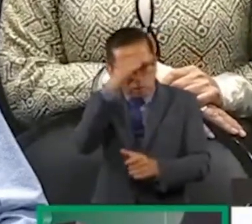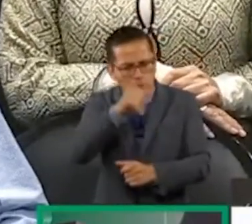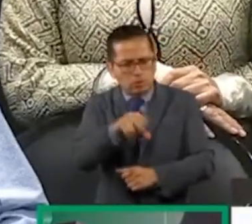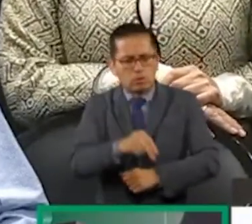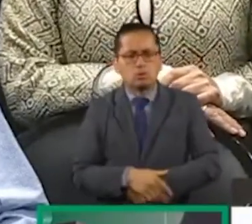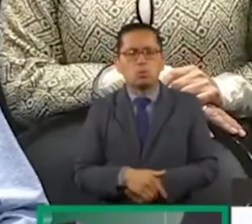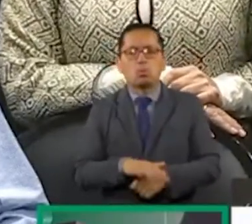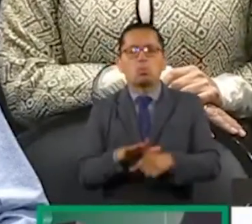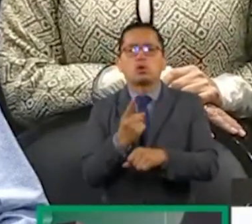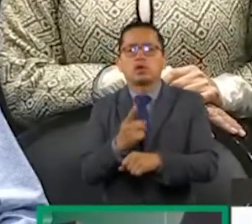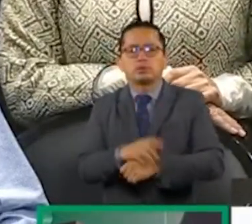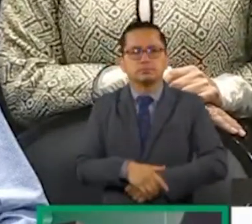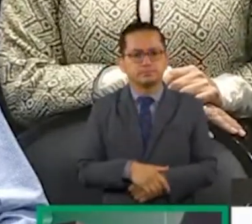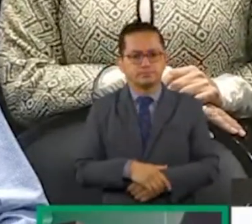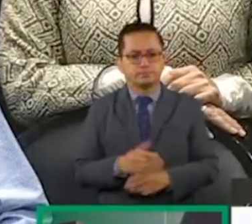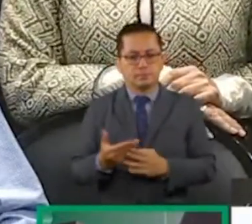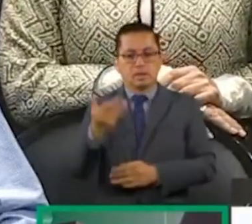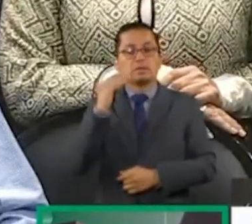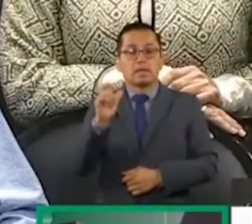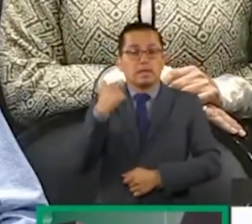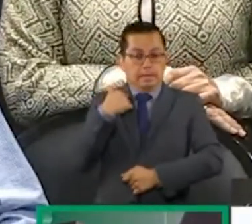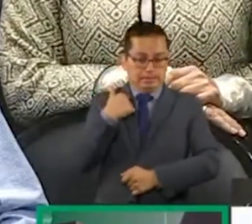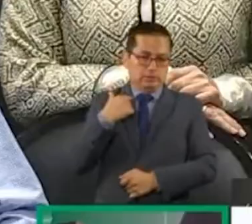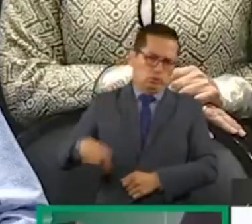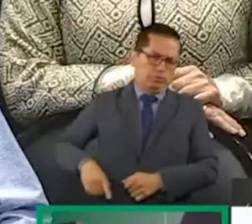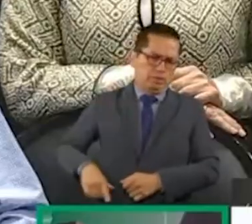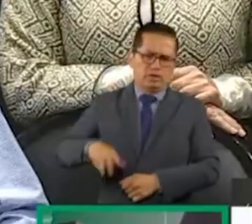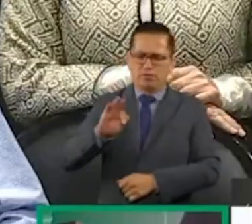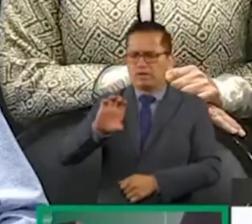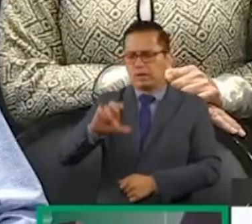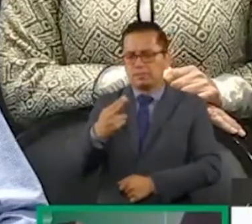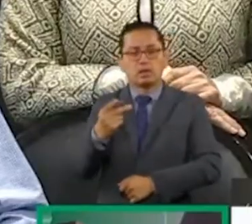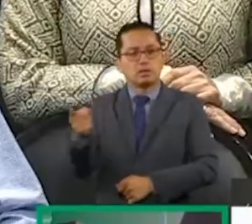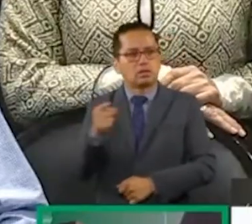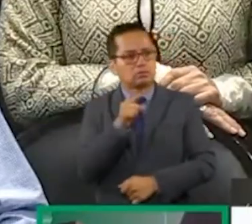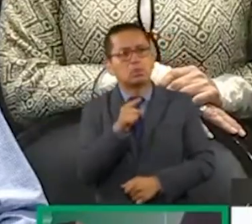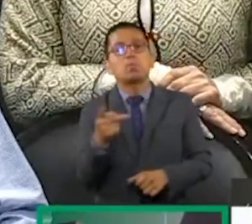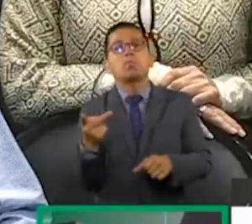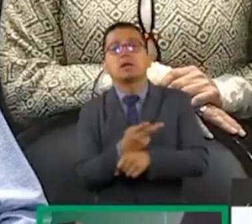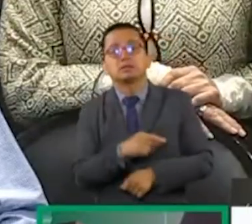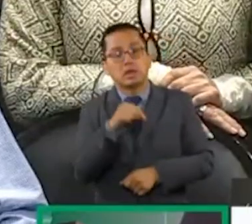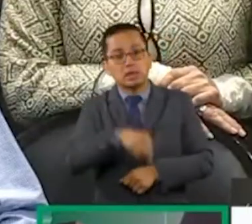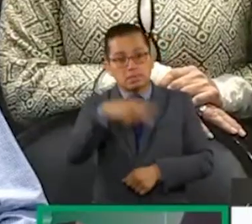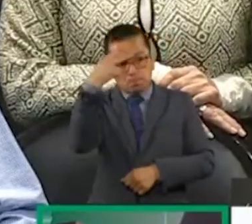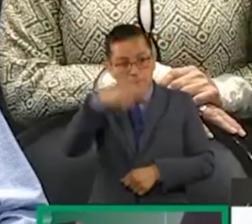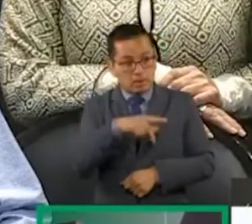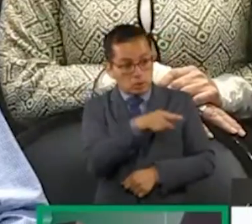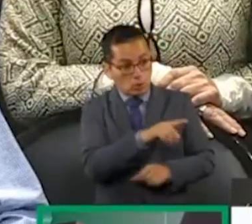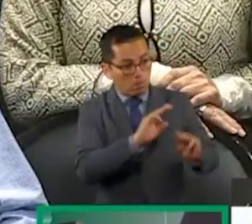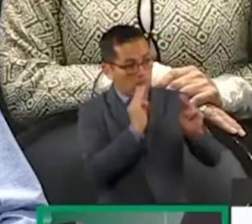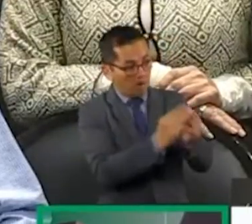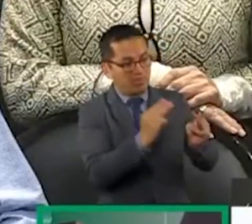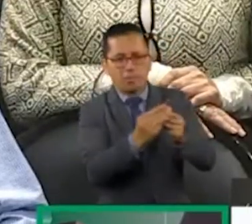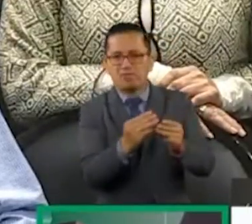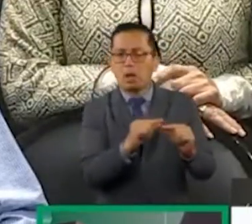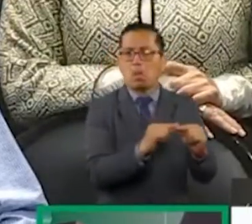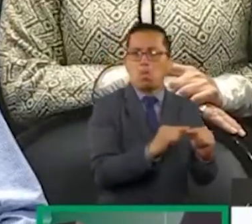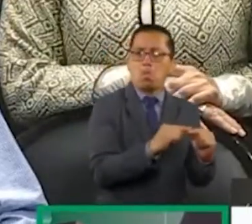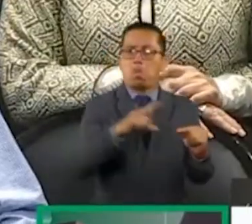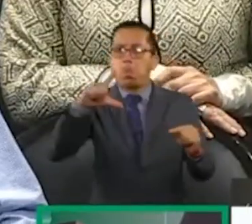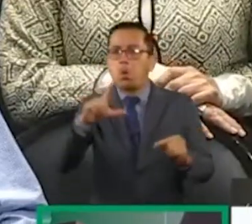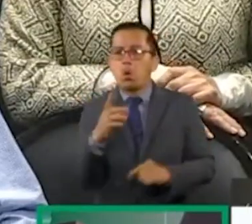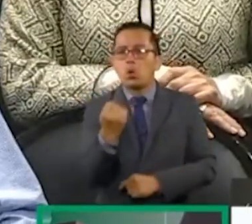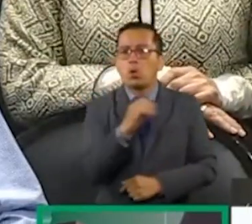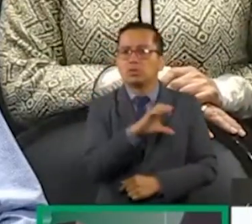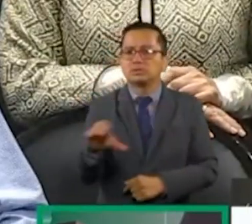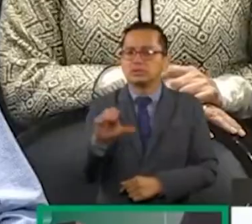Calderón cuando el crimen organizado crece en 900% en este país, porque aquí los reto a que me digan que